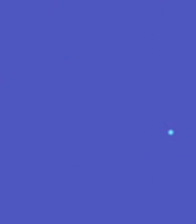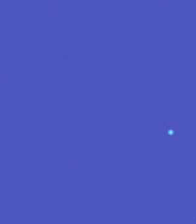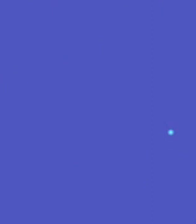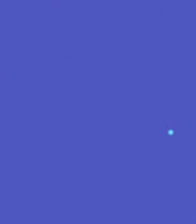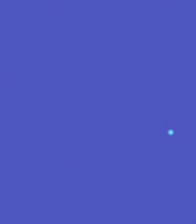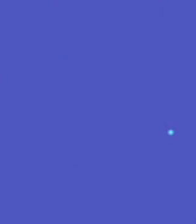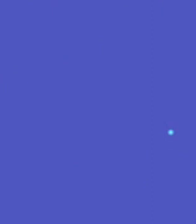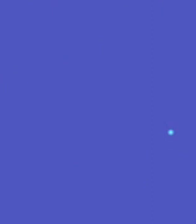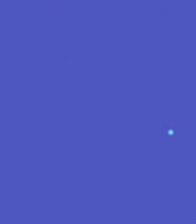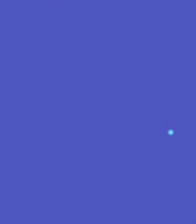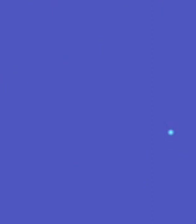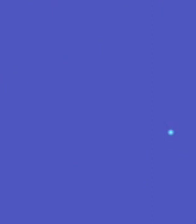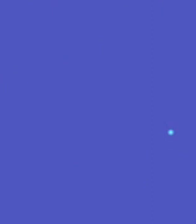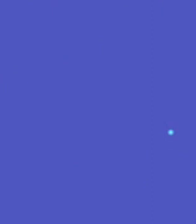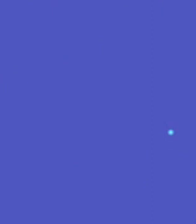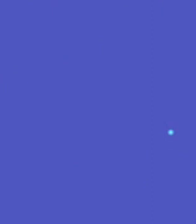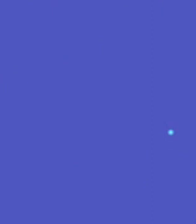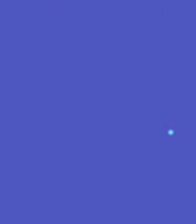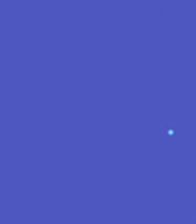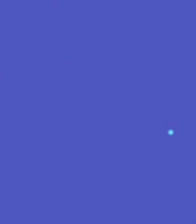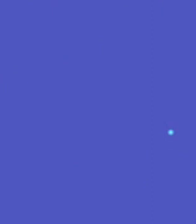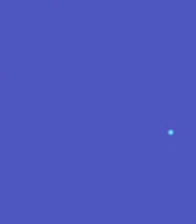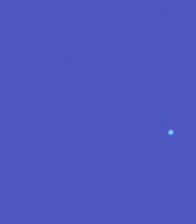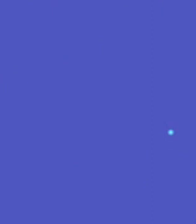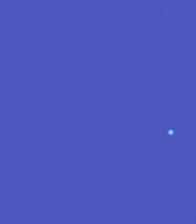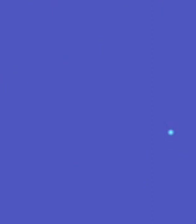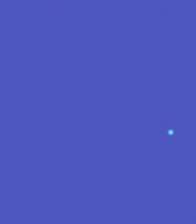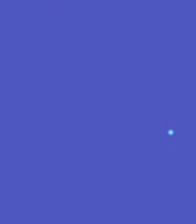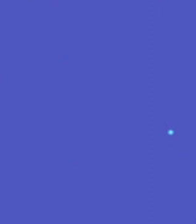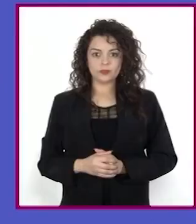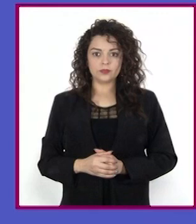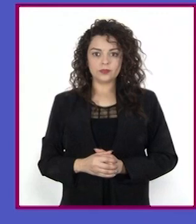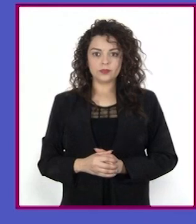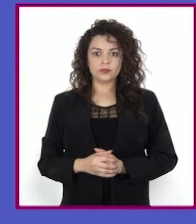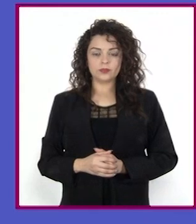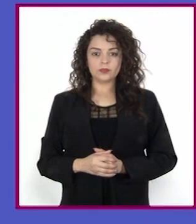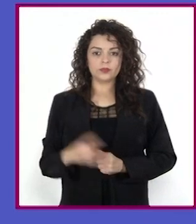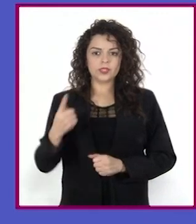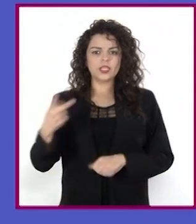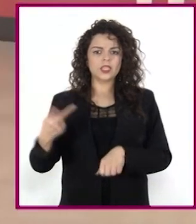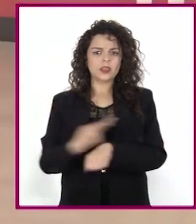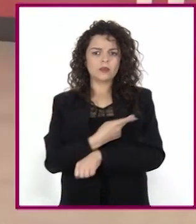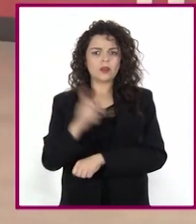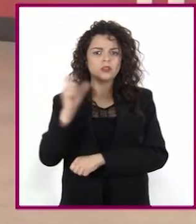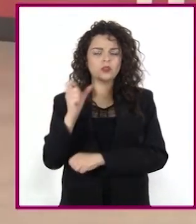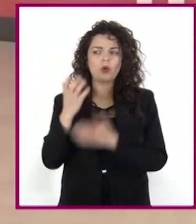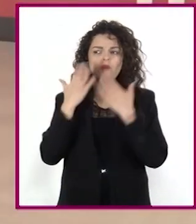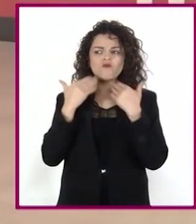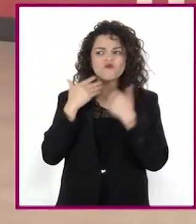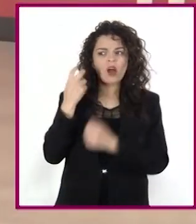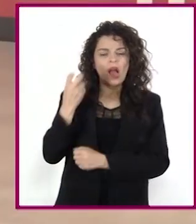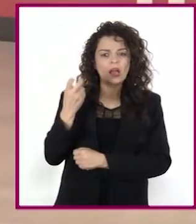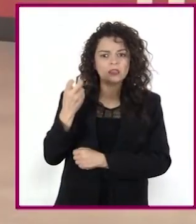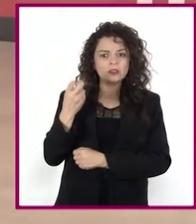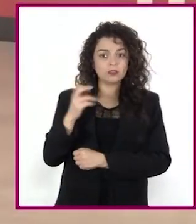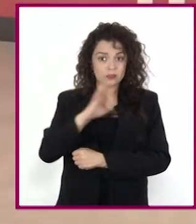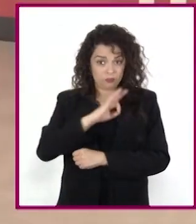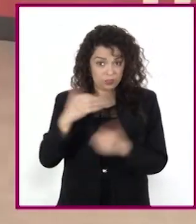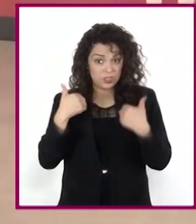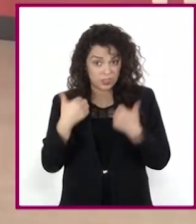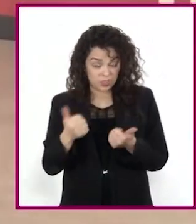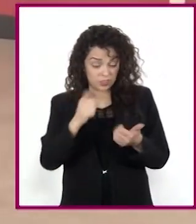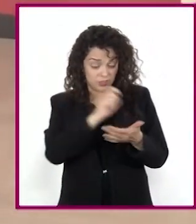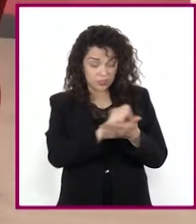los movimientos que no cumplen ese requisito. ¿Qué pasa cuando no hay una progresión? ¿Se logró comprender el texto?